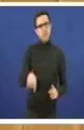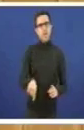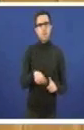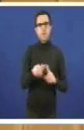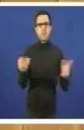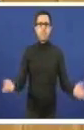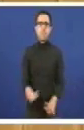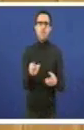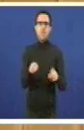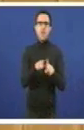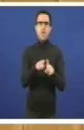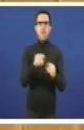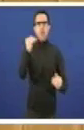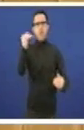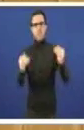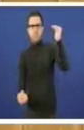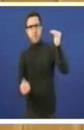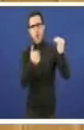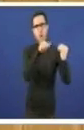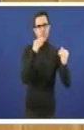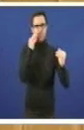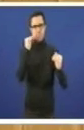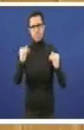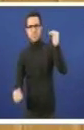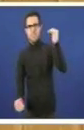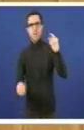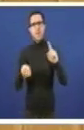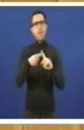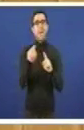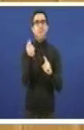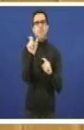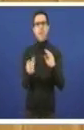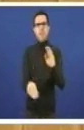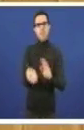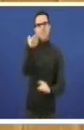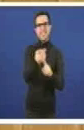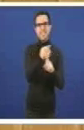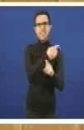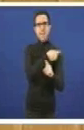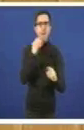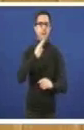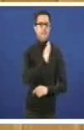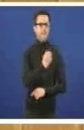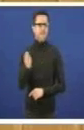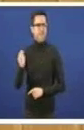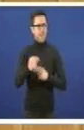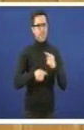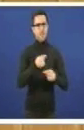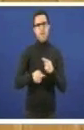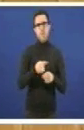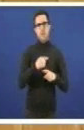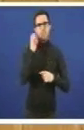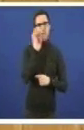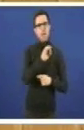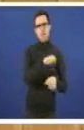desigualdade entre homens e mulleres estas drásticas subidas de precios afectan a grande mayoría das familias galegas